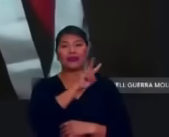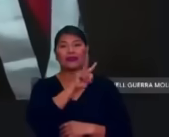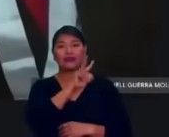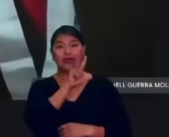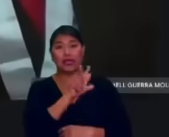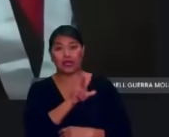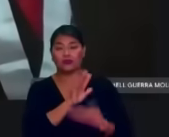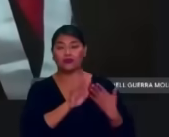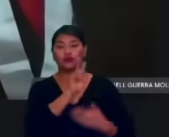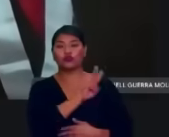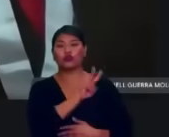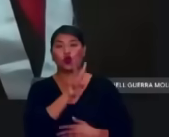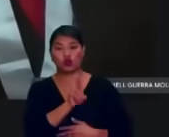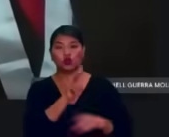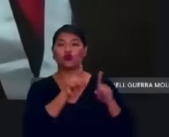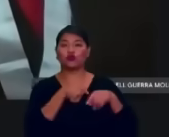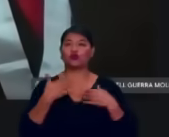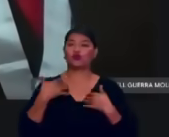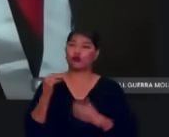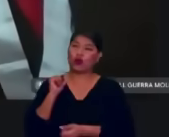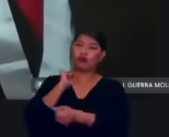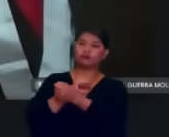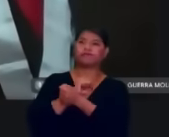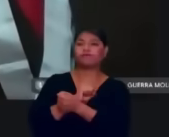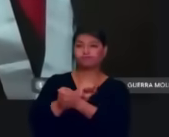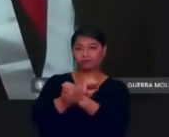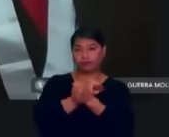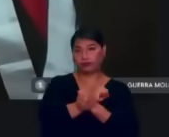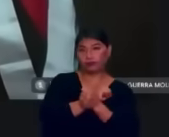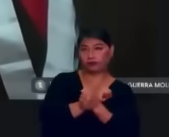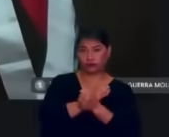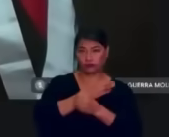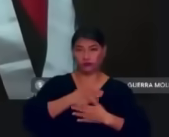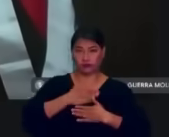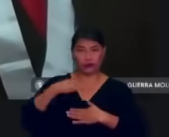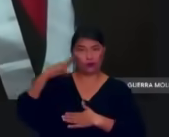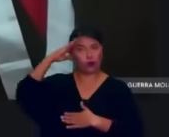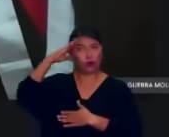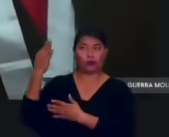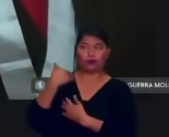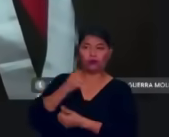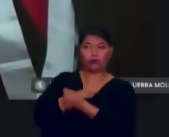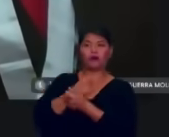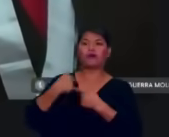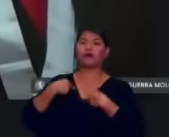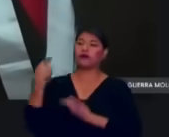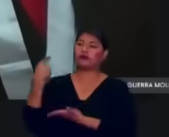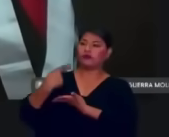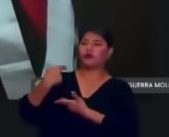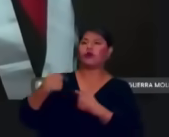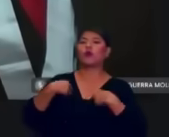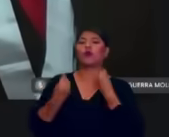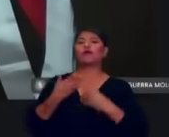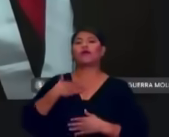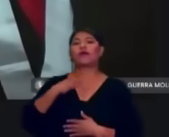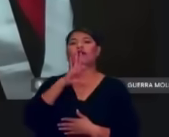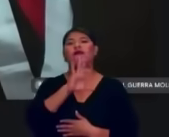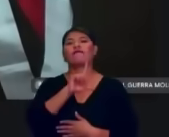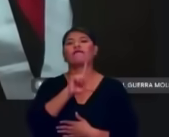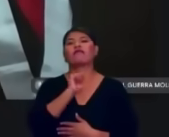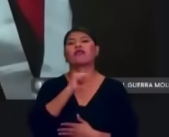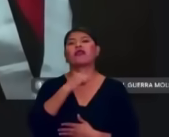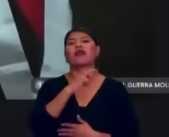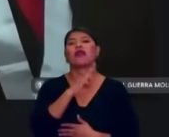fui arrestado con el pretexto de haber cometido el delito de flagrancia acá no hubo ninguna